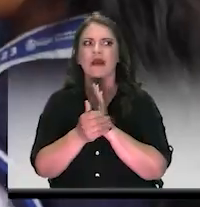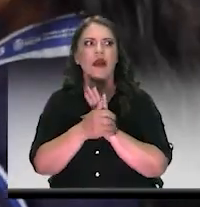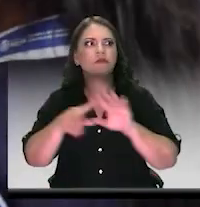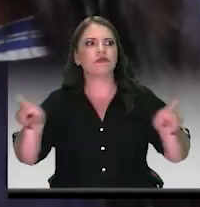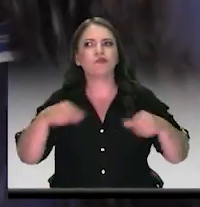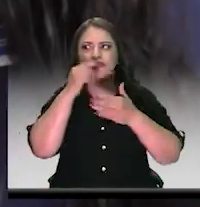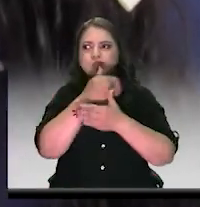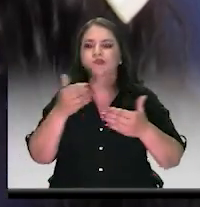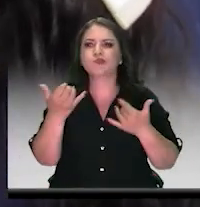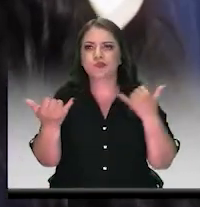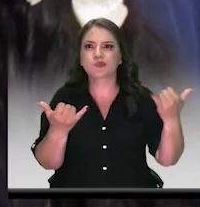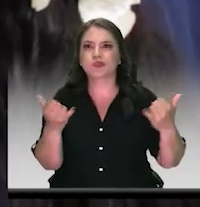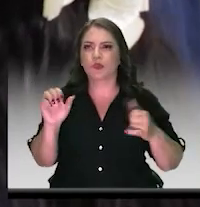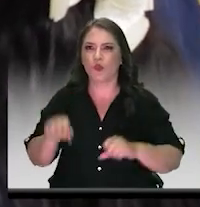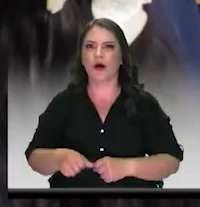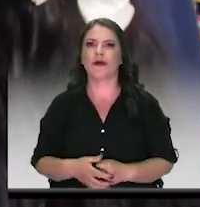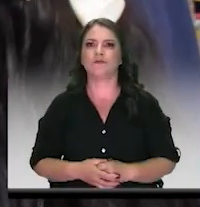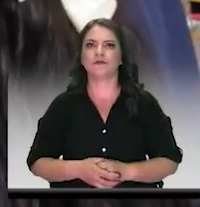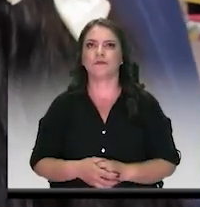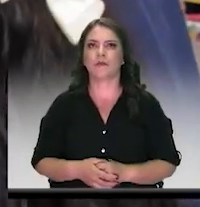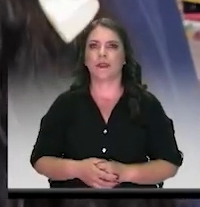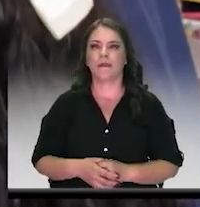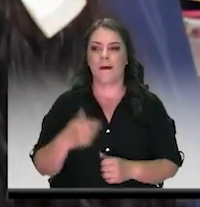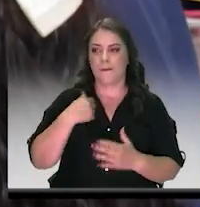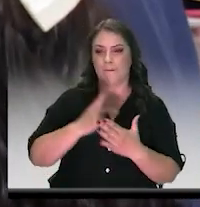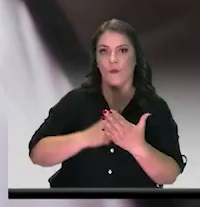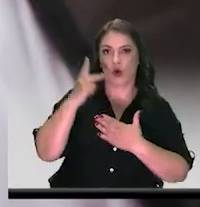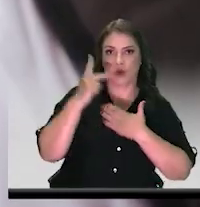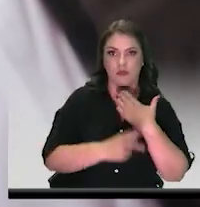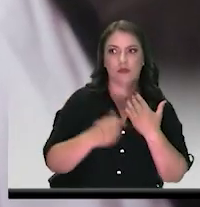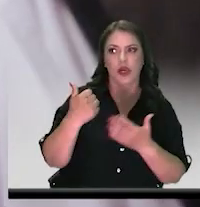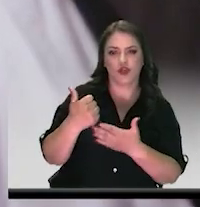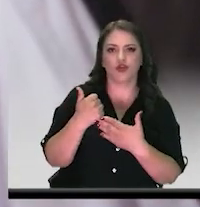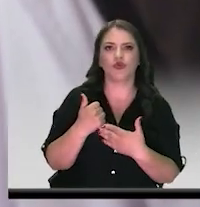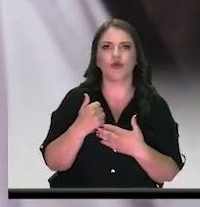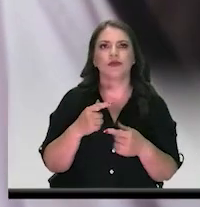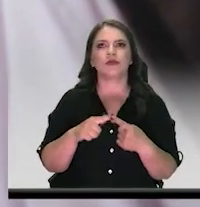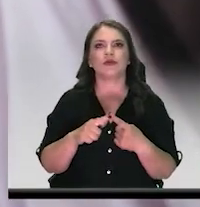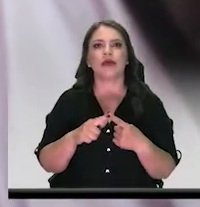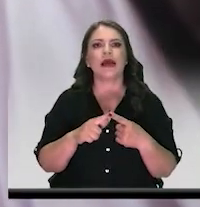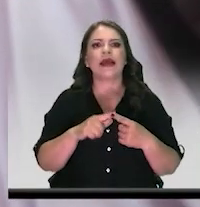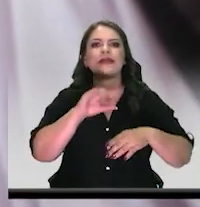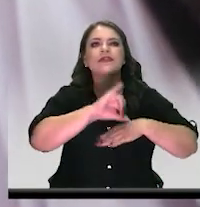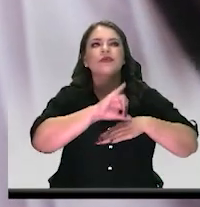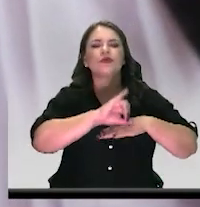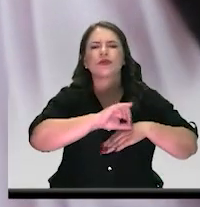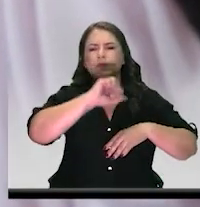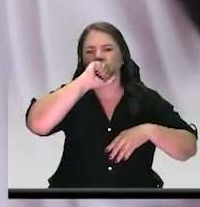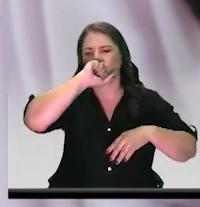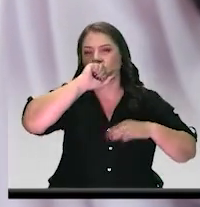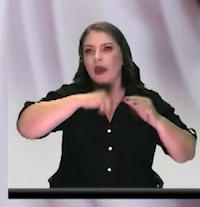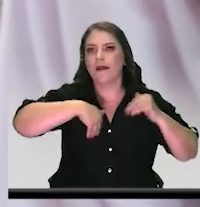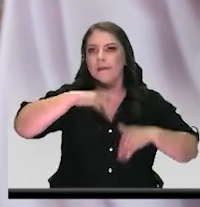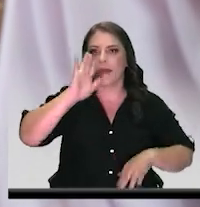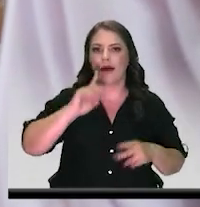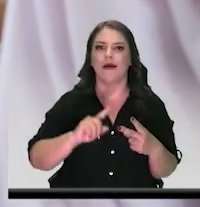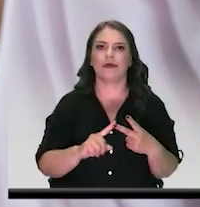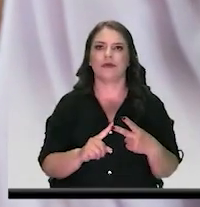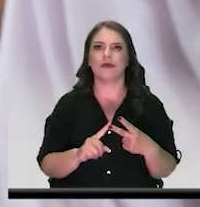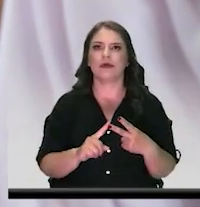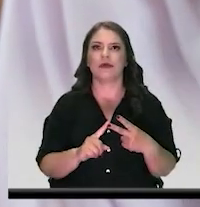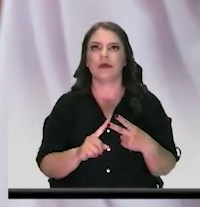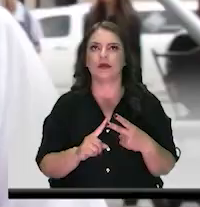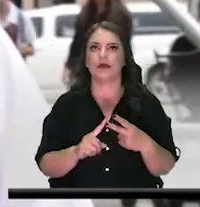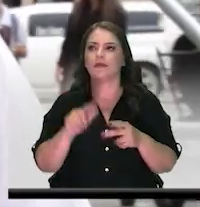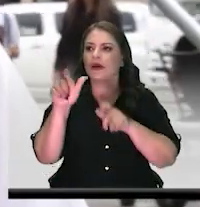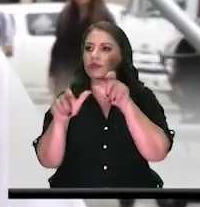presentar. Mi proyecto me enseñó a tener más amor por mi institución y a valorar más el trabajo de las otras